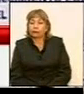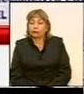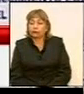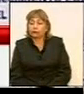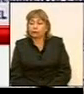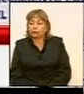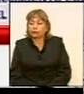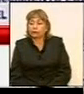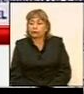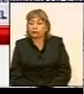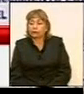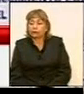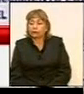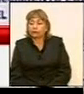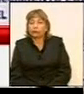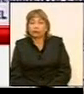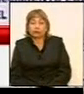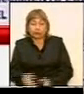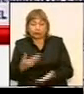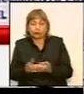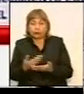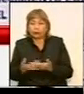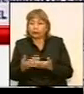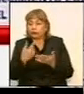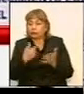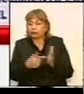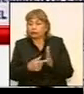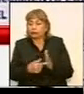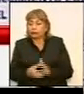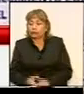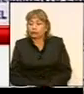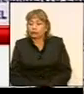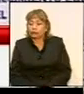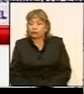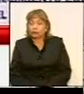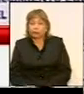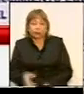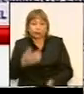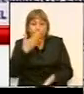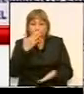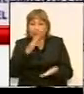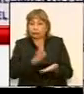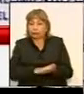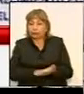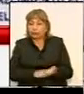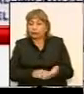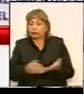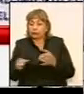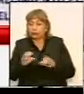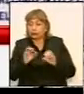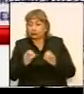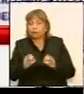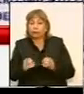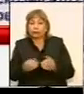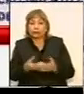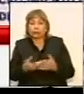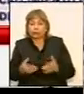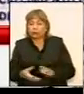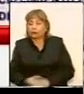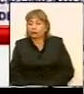fundición y refinación, la figura se invierte. No es que sean malos negocios, pueden ser buenos negocios en algún contexto,